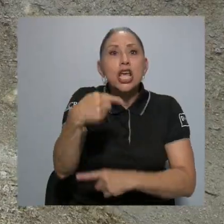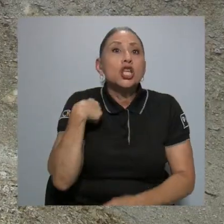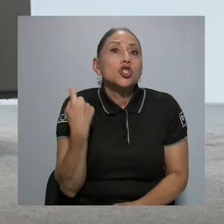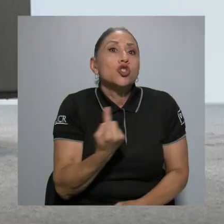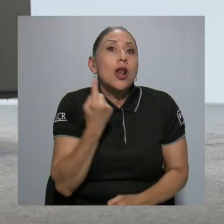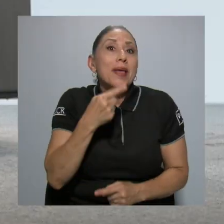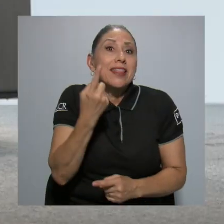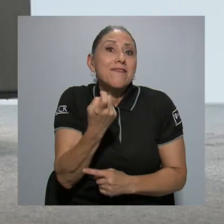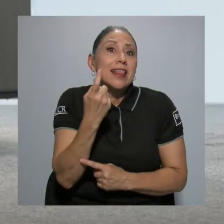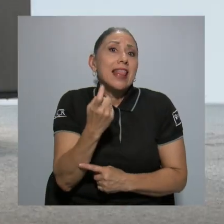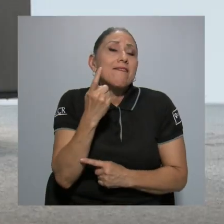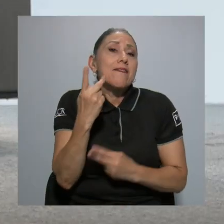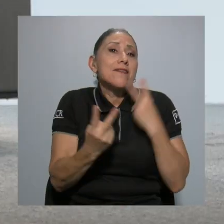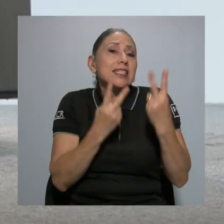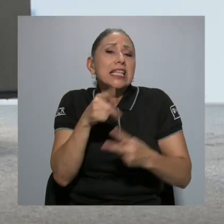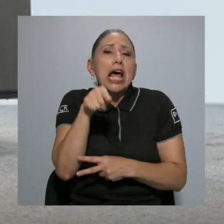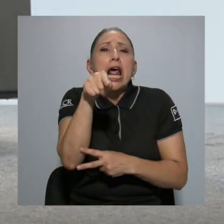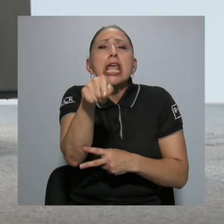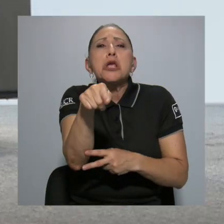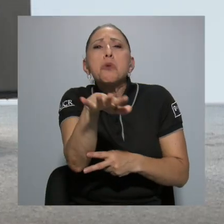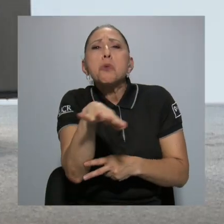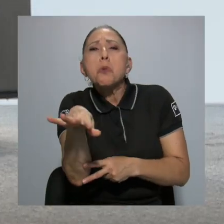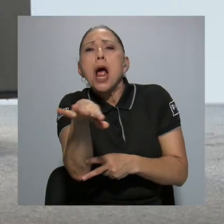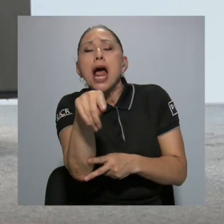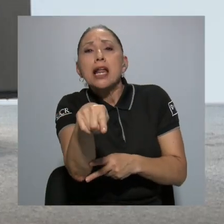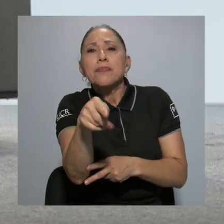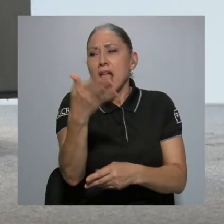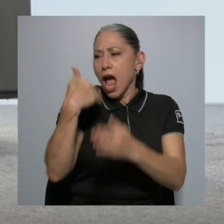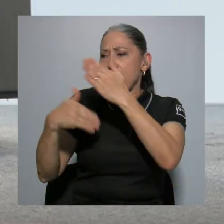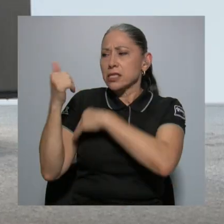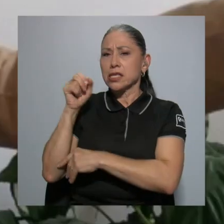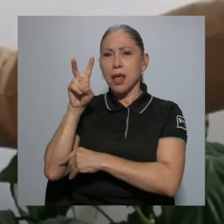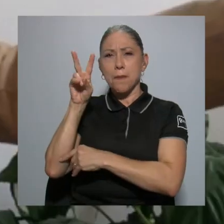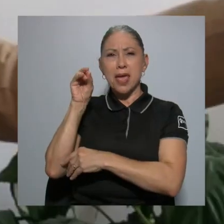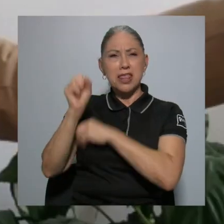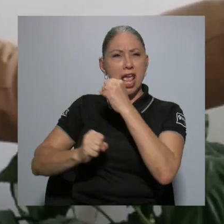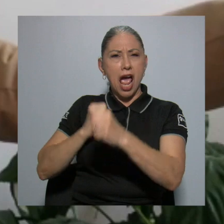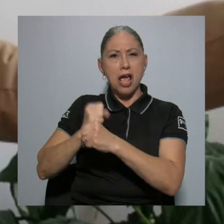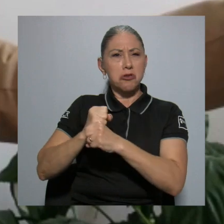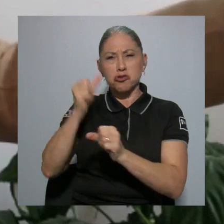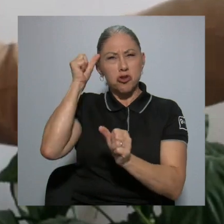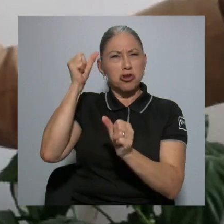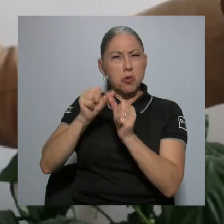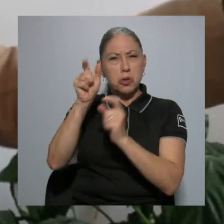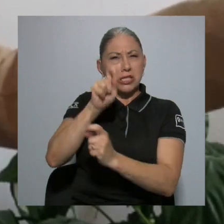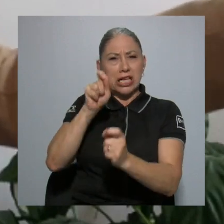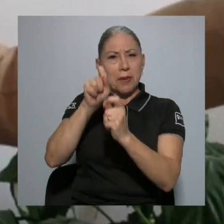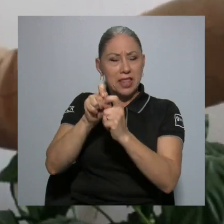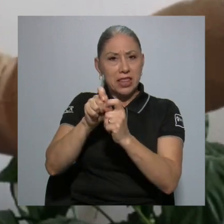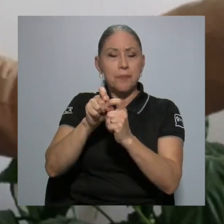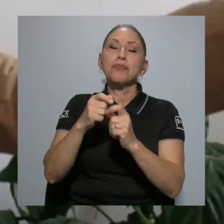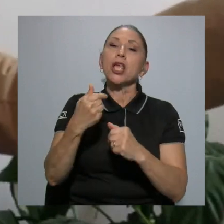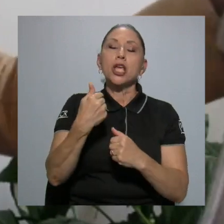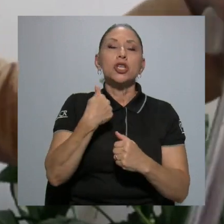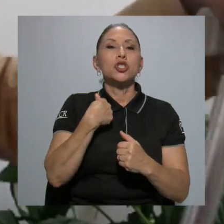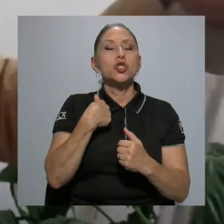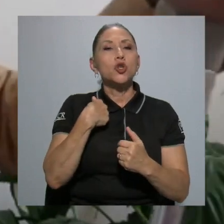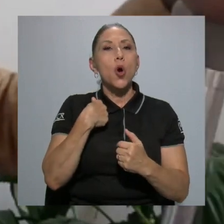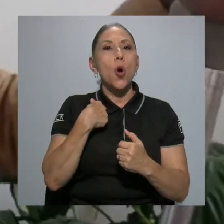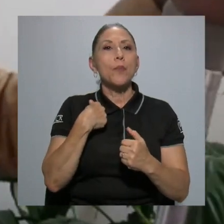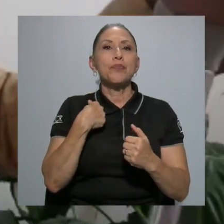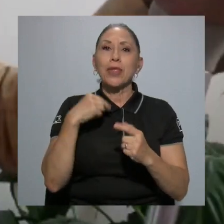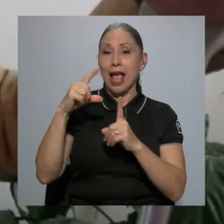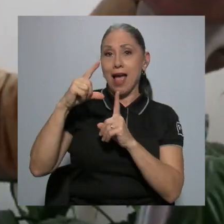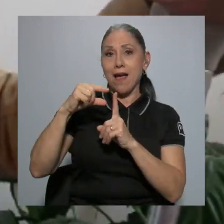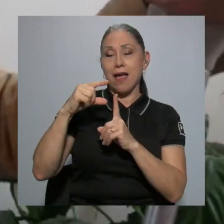pequeño rincón. Bueno, un día venía hace unos 20 años atrás, no recuerdo ni la fecha, venía con un carro